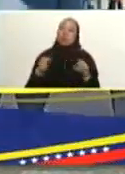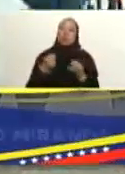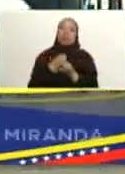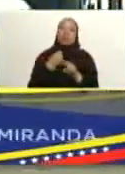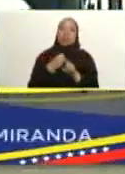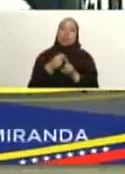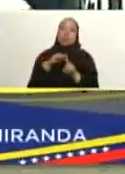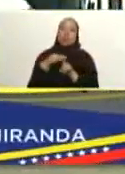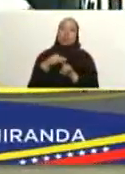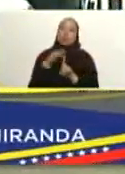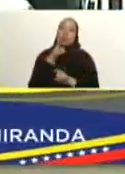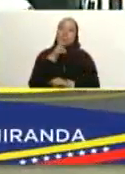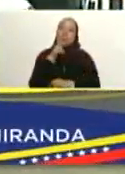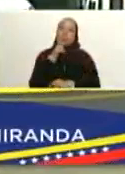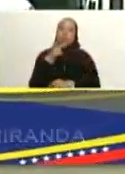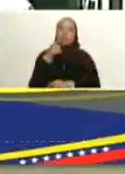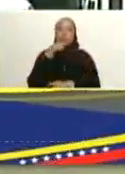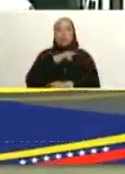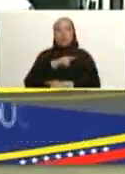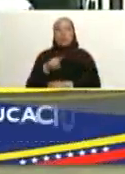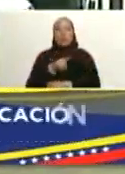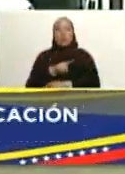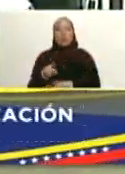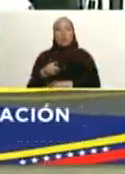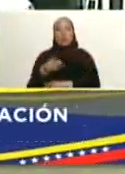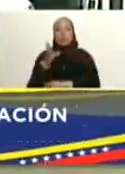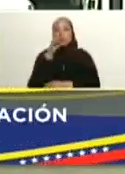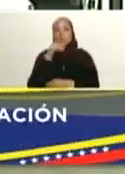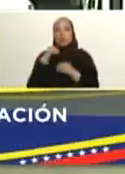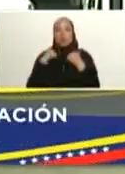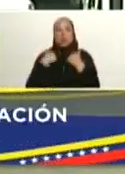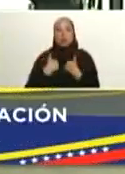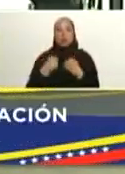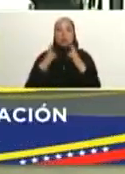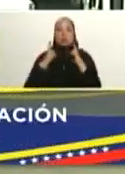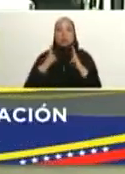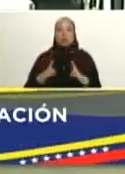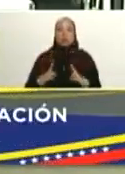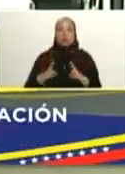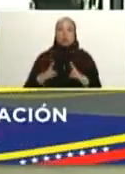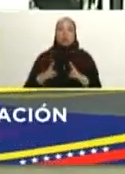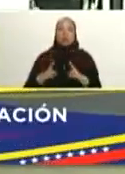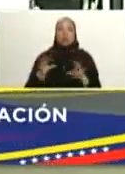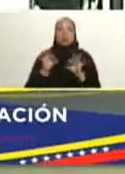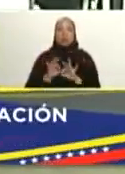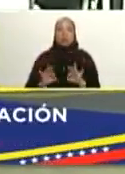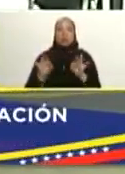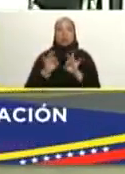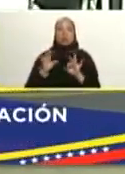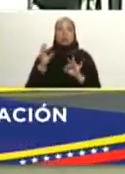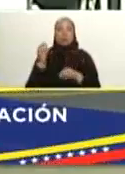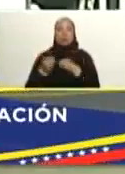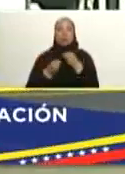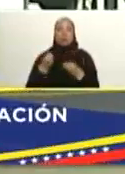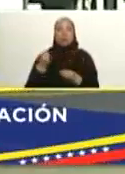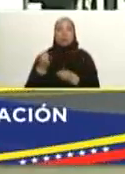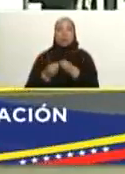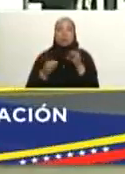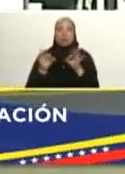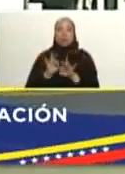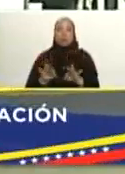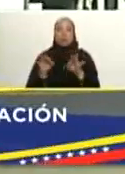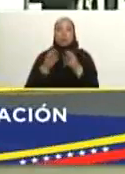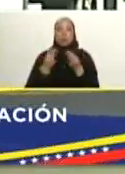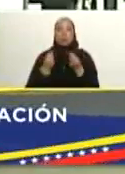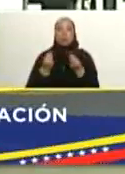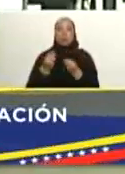dando cumplimiento, mi comandante, a su orden. No hay descanso, nadie se detiene, nada nos detiene, seguimos haciendo mucho